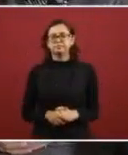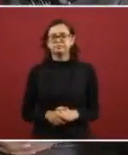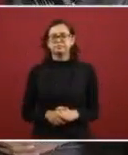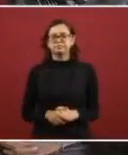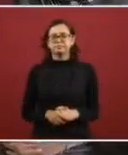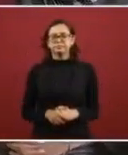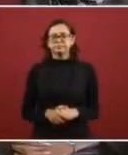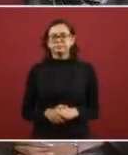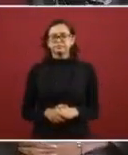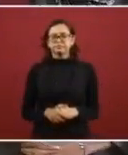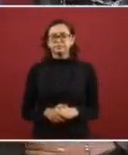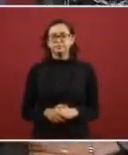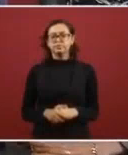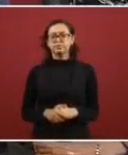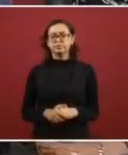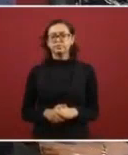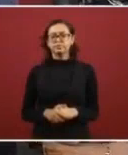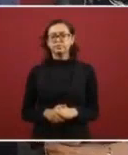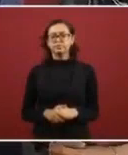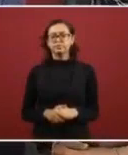Vamos a